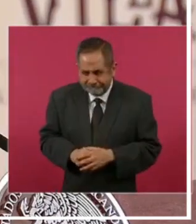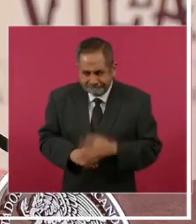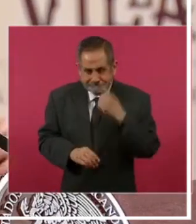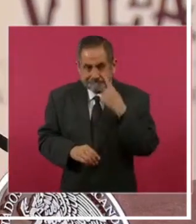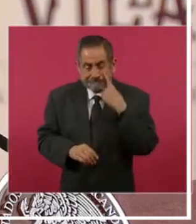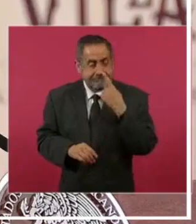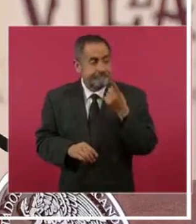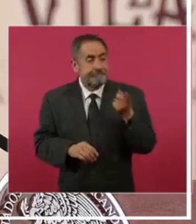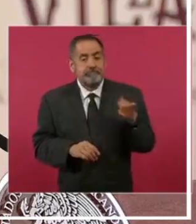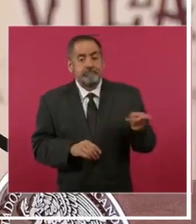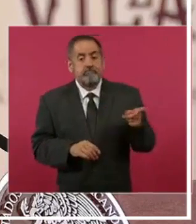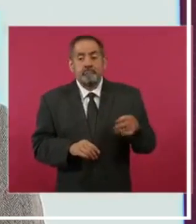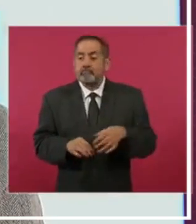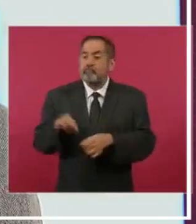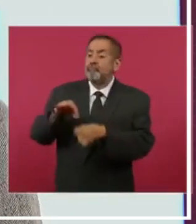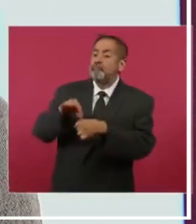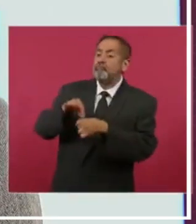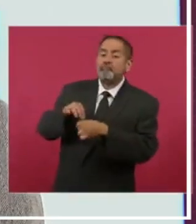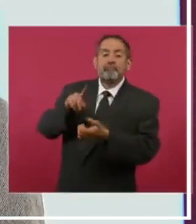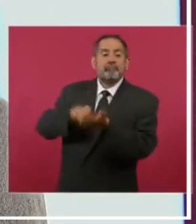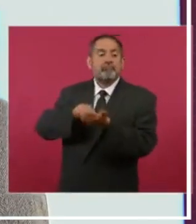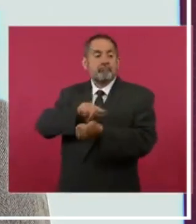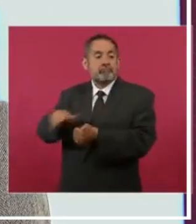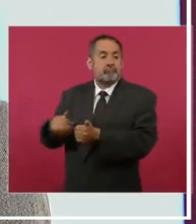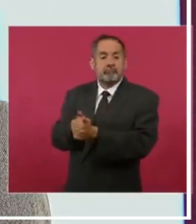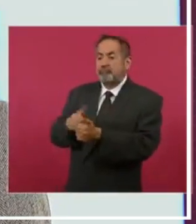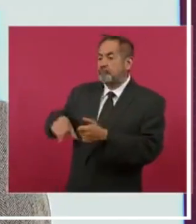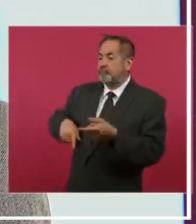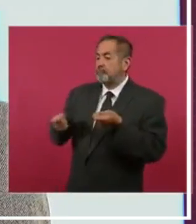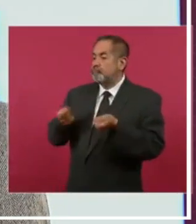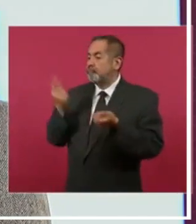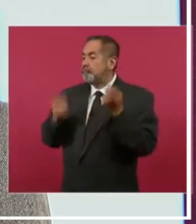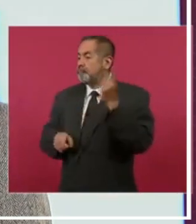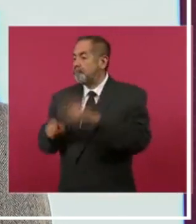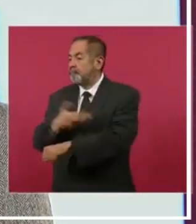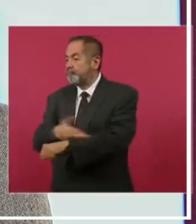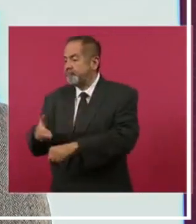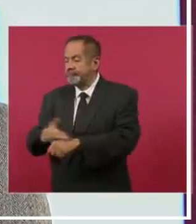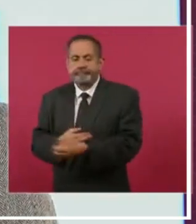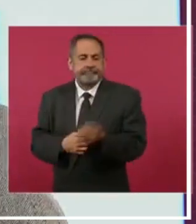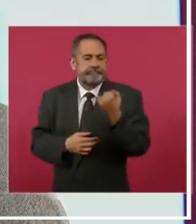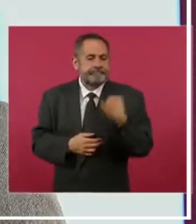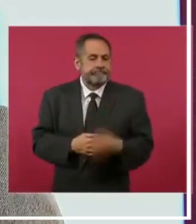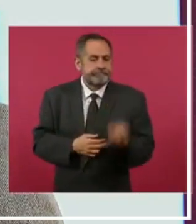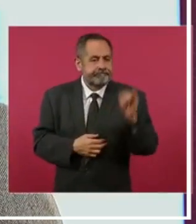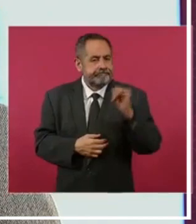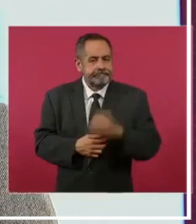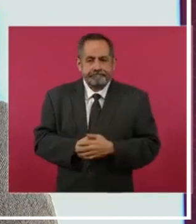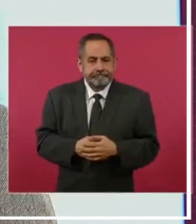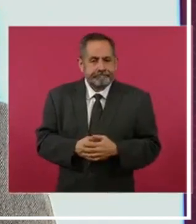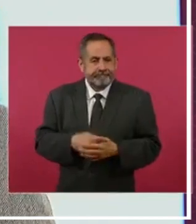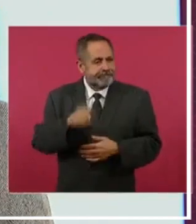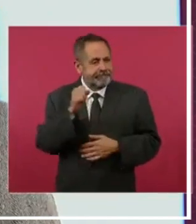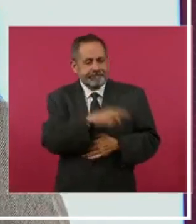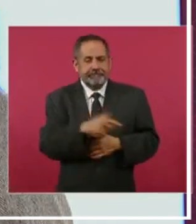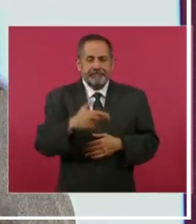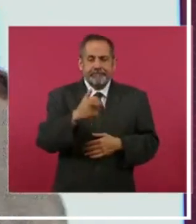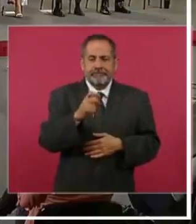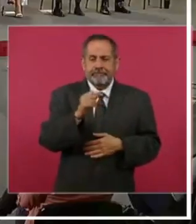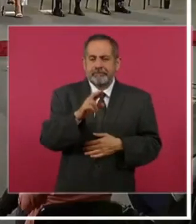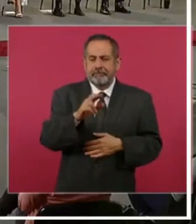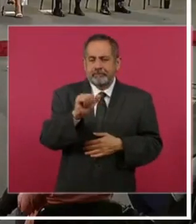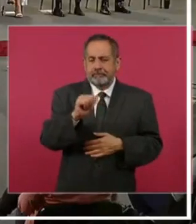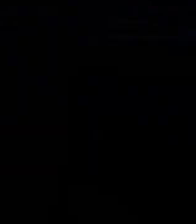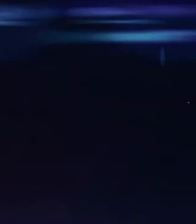de que se trató de una elección de Estado, lo cual es risible, pero hasta Héctor Aguilar Camilo dice,